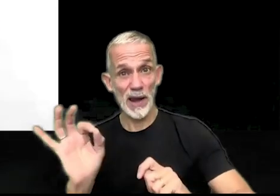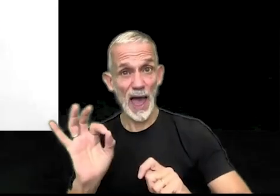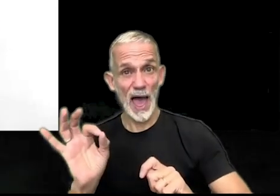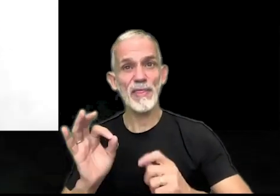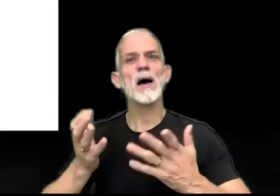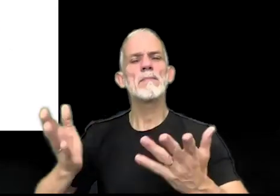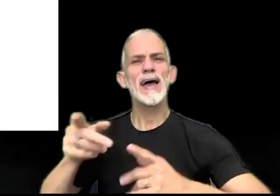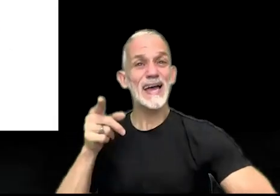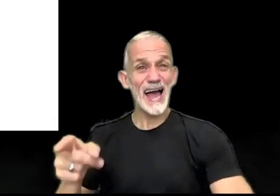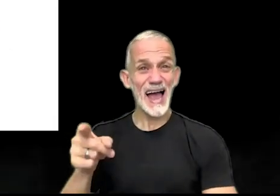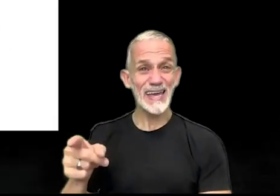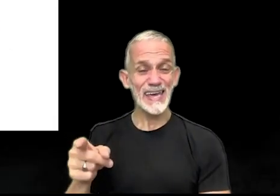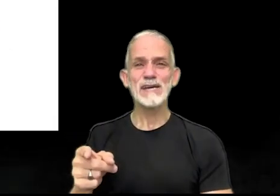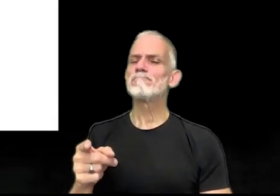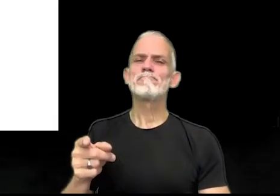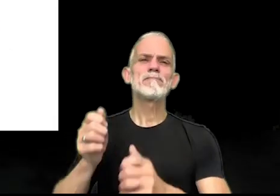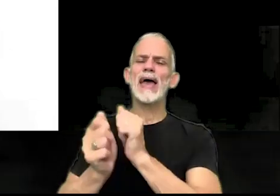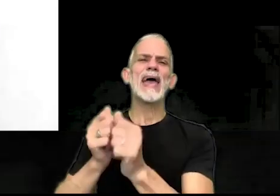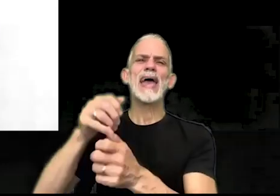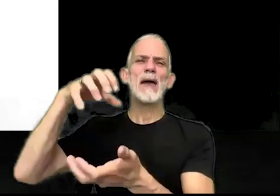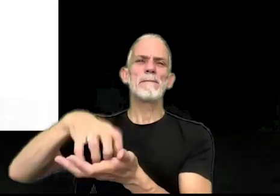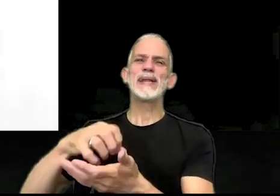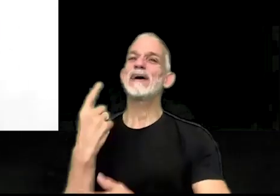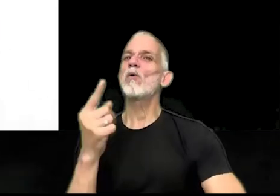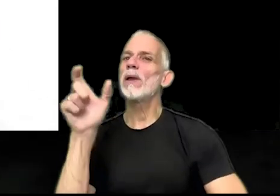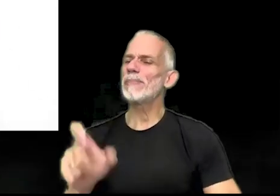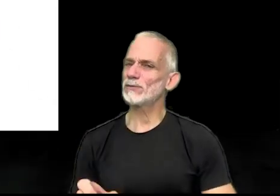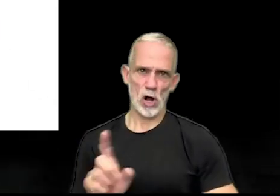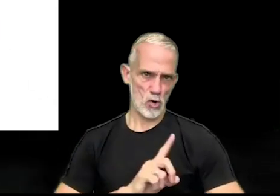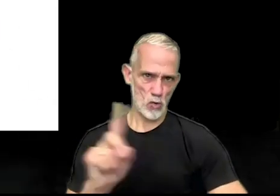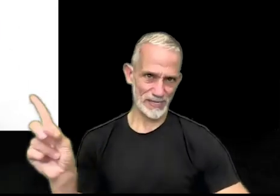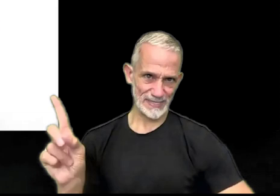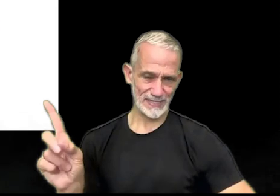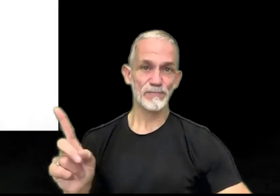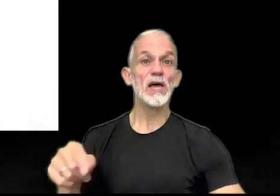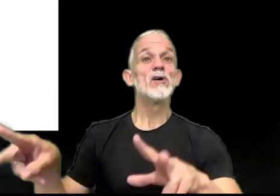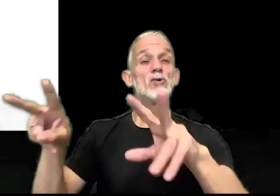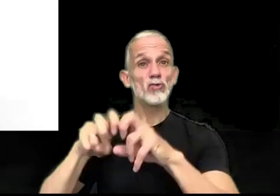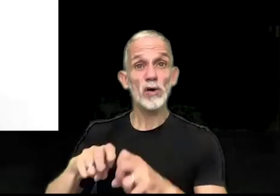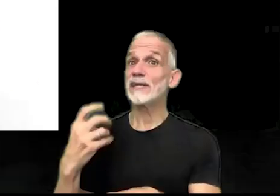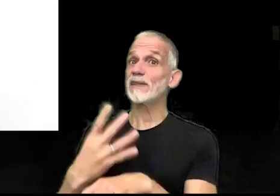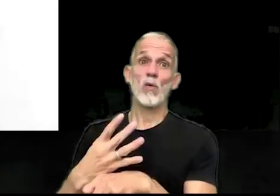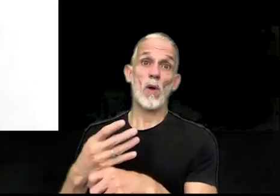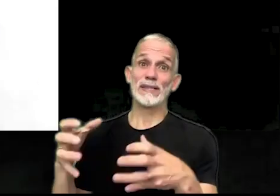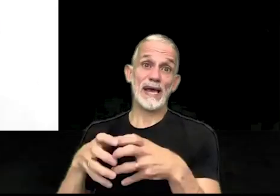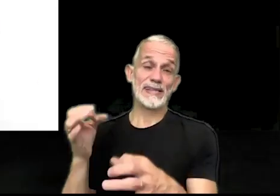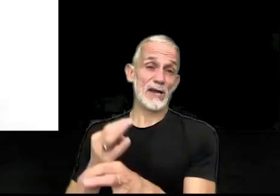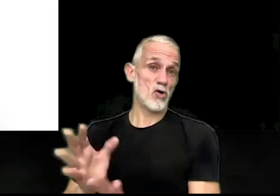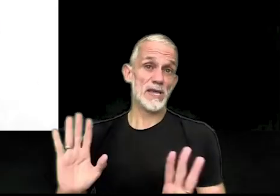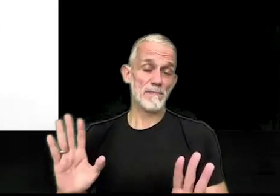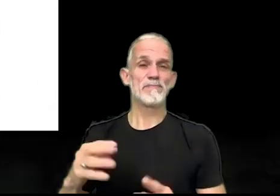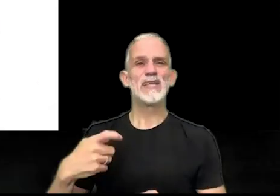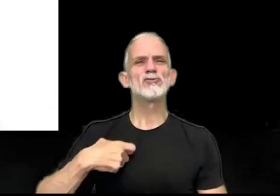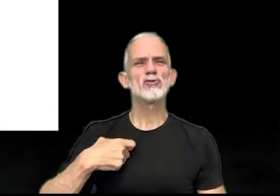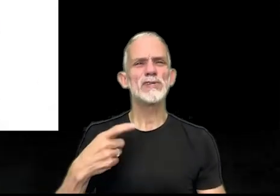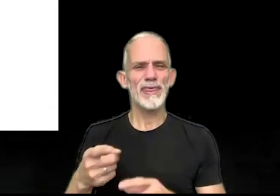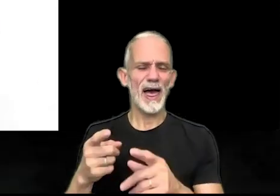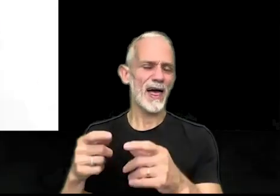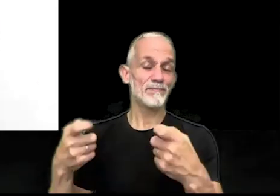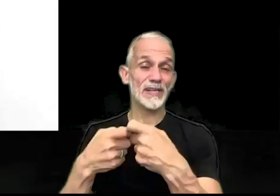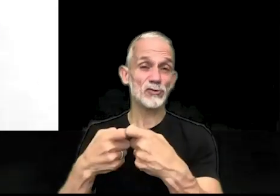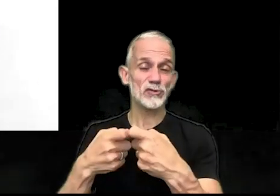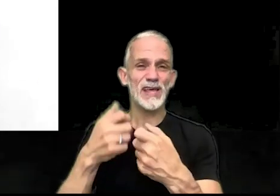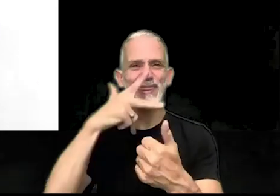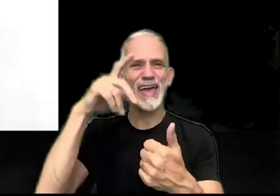algo, no es empresa unipersonal. Son rentas de cuarta categoría. sociedad de hecho